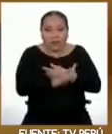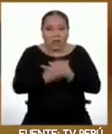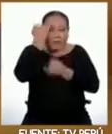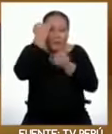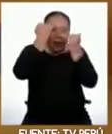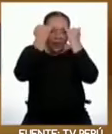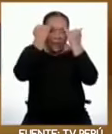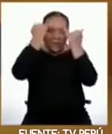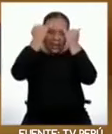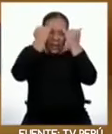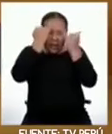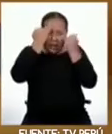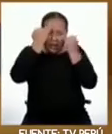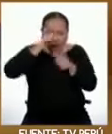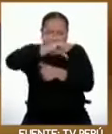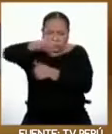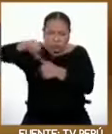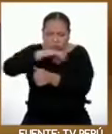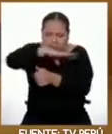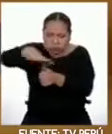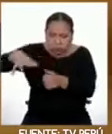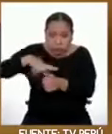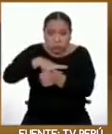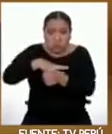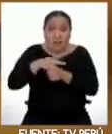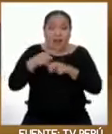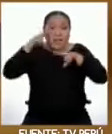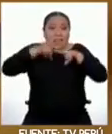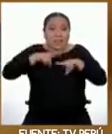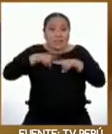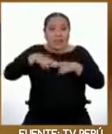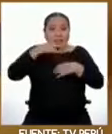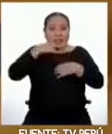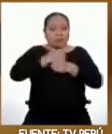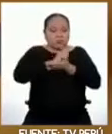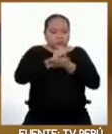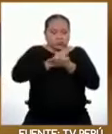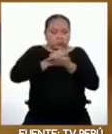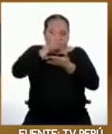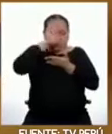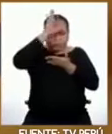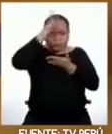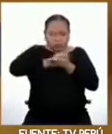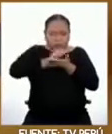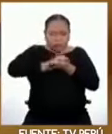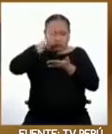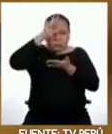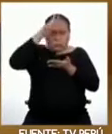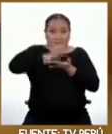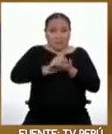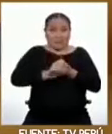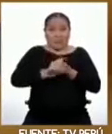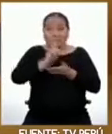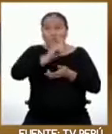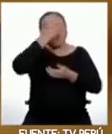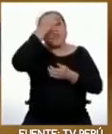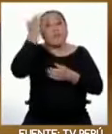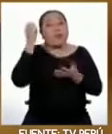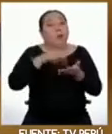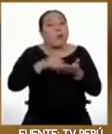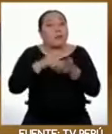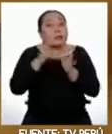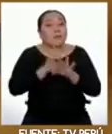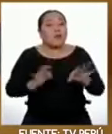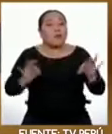bien todo el universo alrededor, para poder sentarte a crear con calma. No olvides que lo más importante de